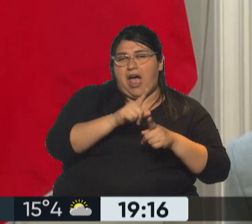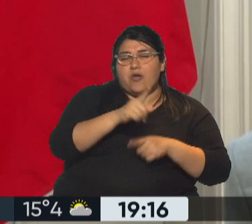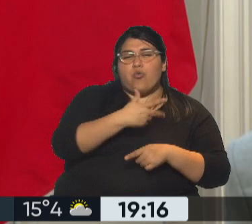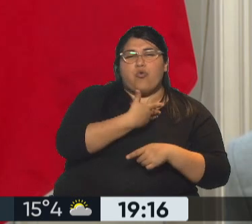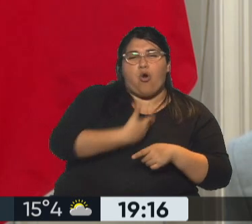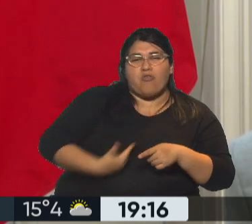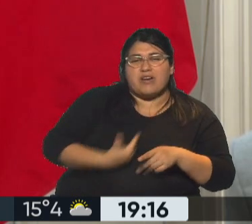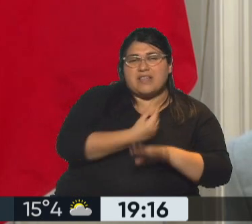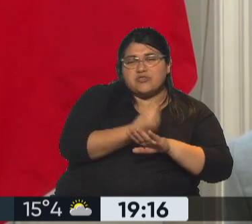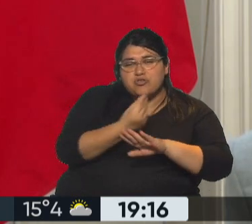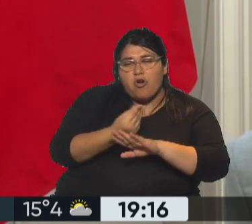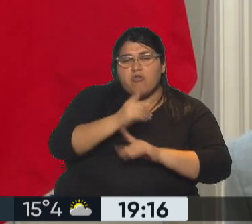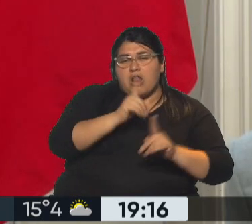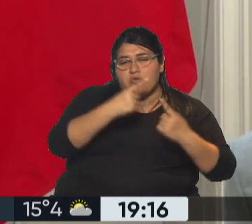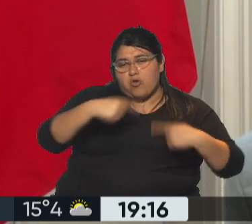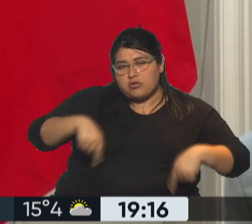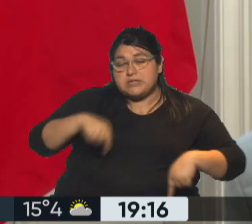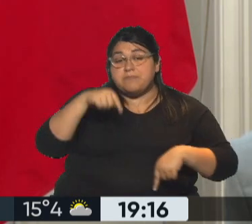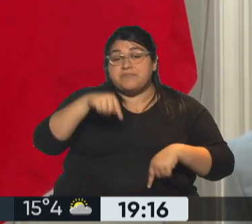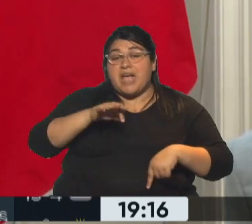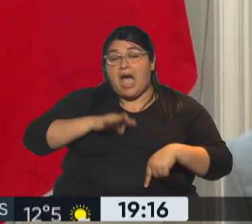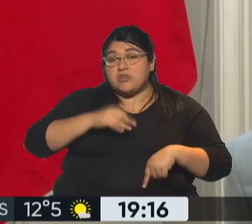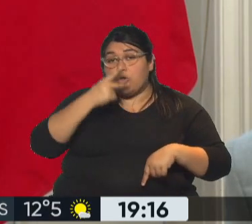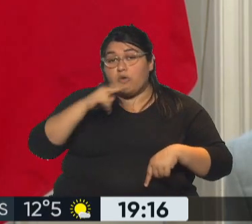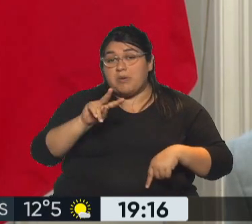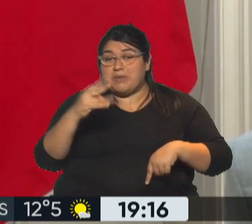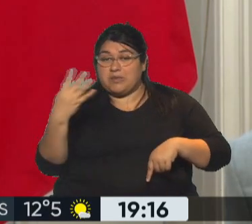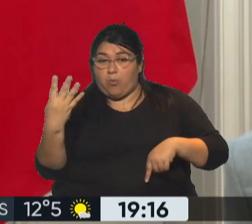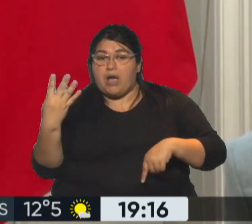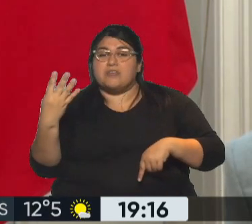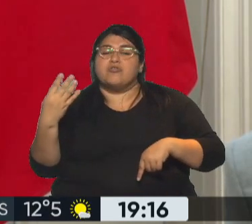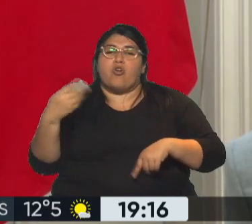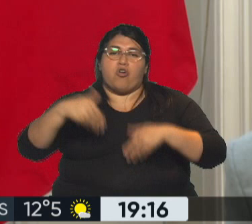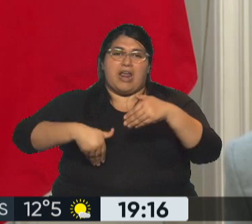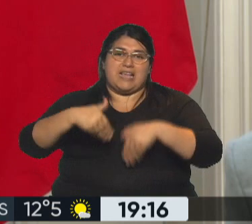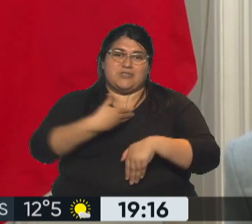gobernaciones, que va a concluir en el año 2024 con la elección presidencial,